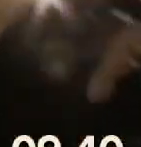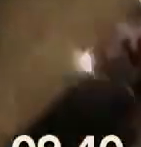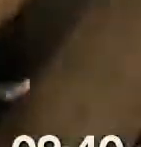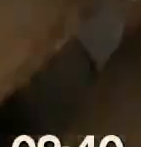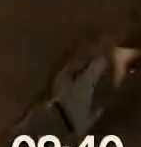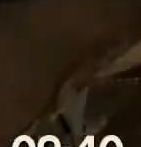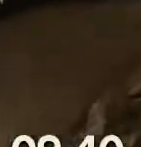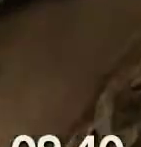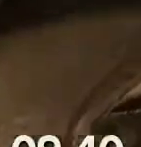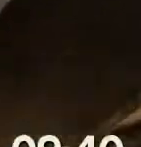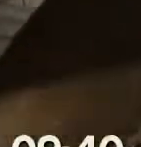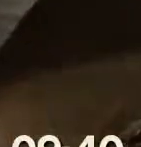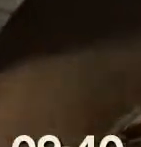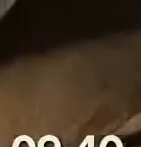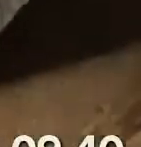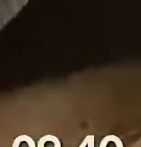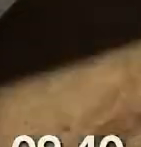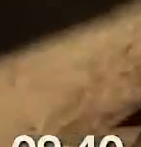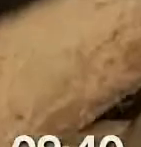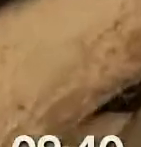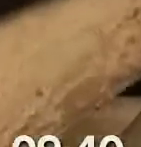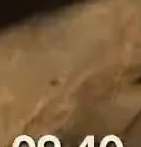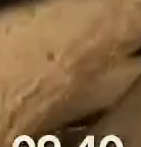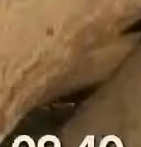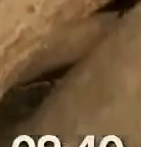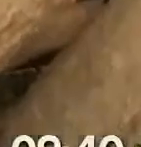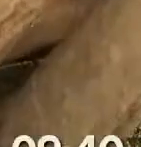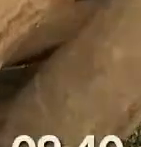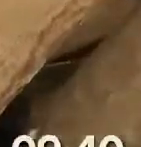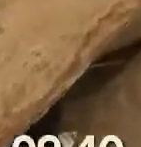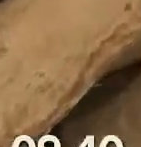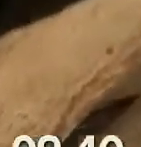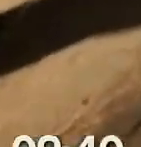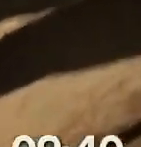En una actitud inédita en la televisión